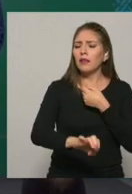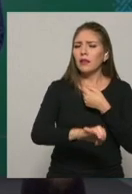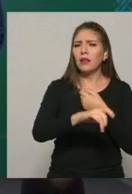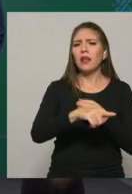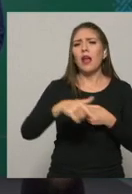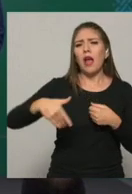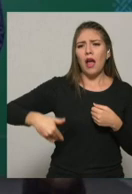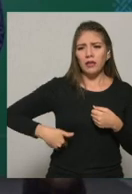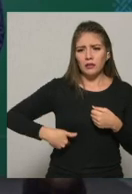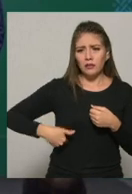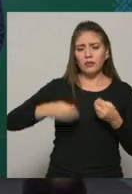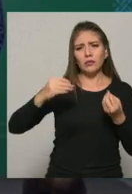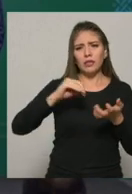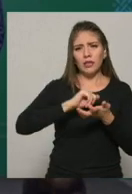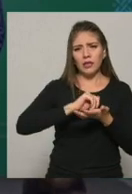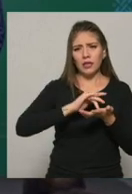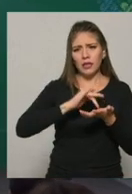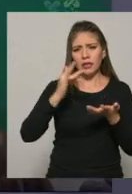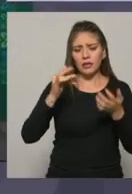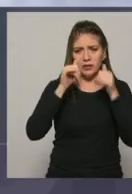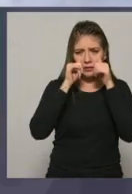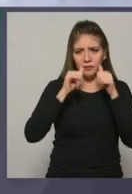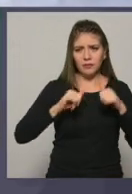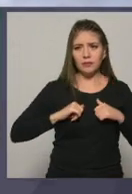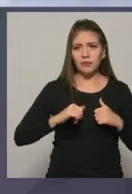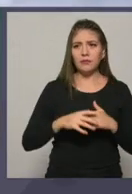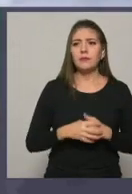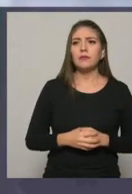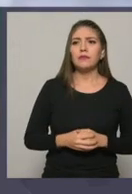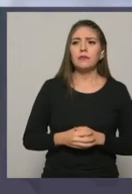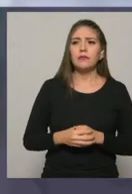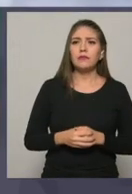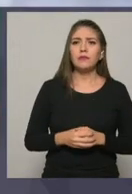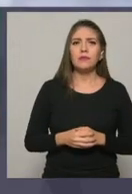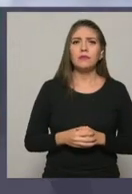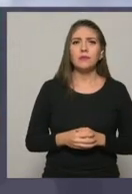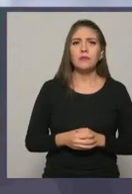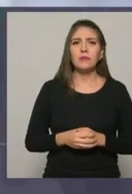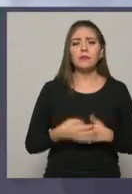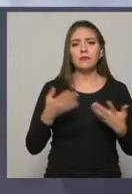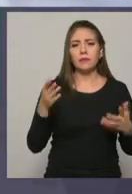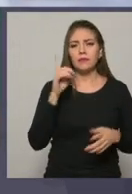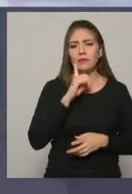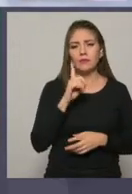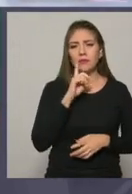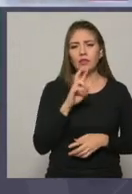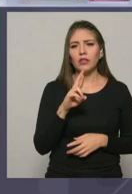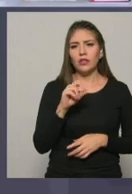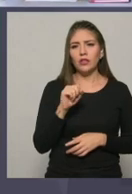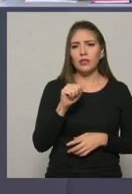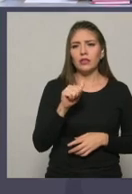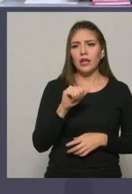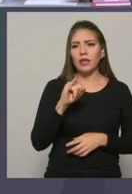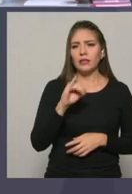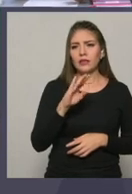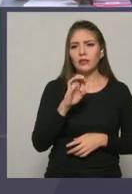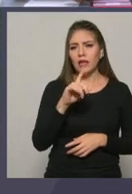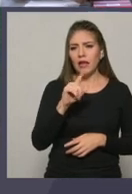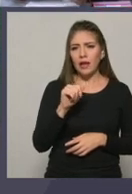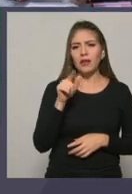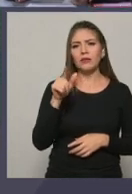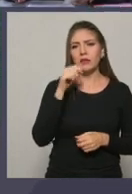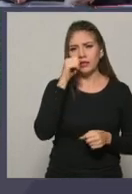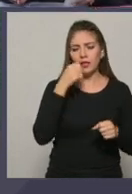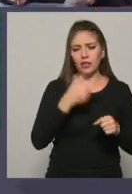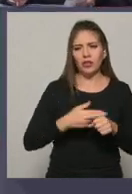lamentables. Muchas gracias por su atención. Pues ahí tienen, son las palabras de Rosa Isela Rodríguez, secretaria de Gobierno